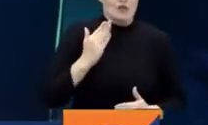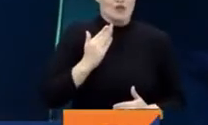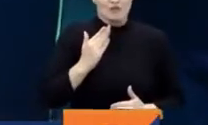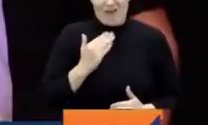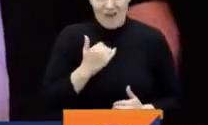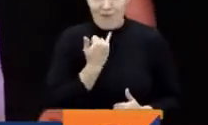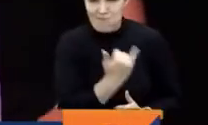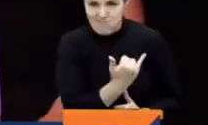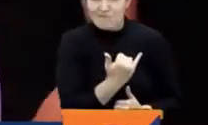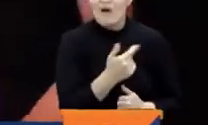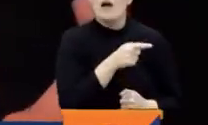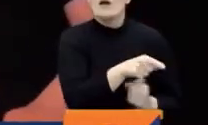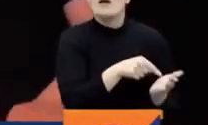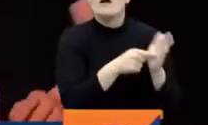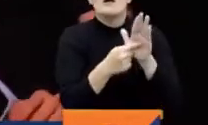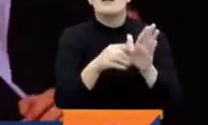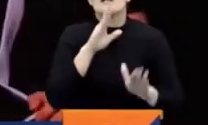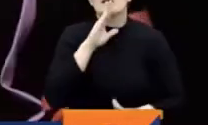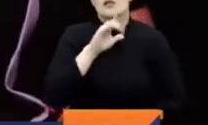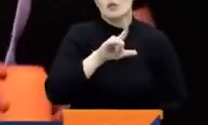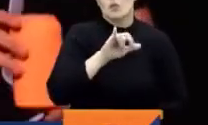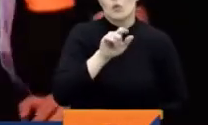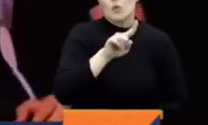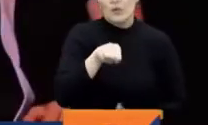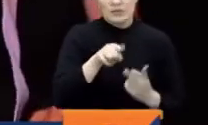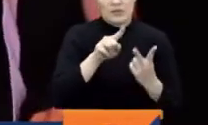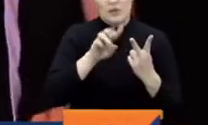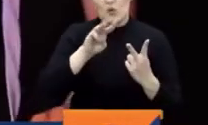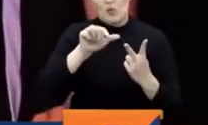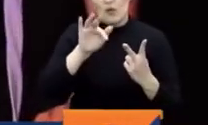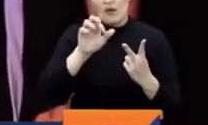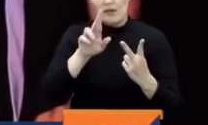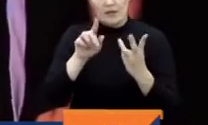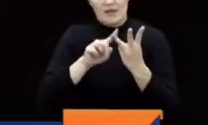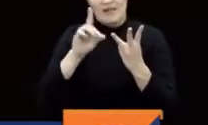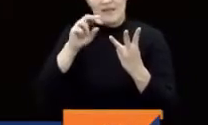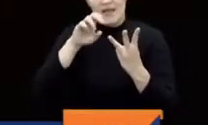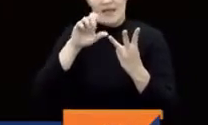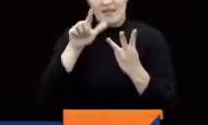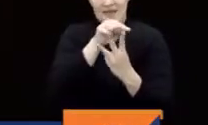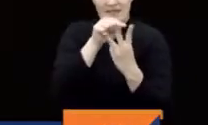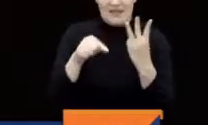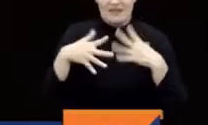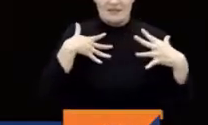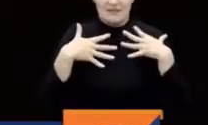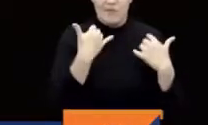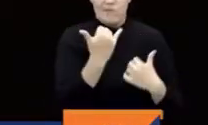con la actuación de Luis Eduardo Arango, Walter Luengas y Daniel Calderón.